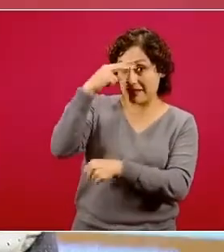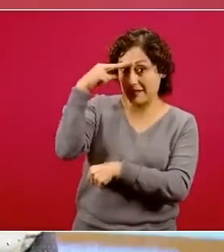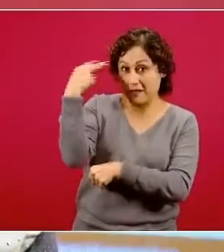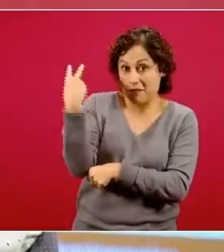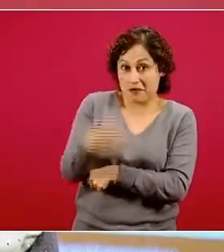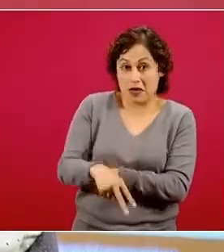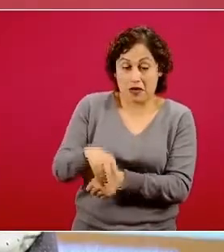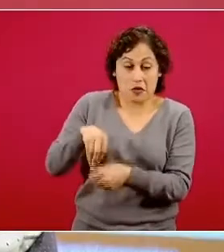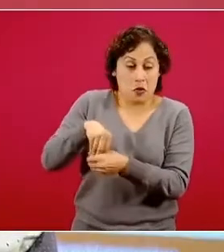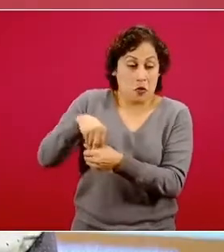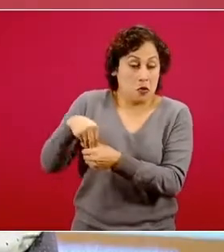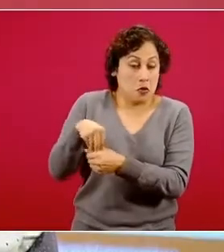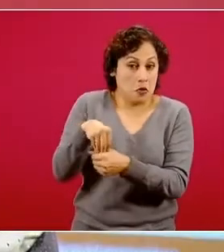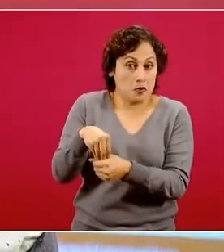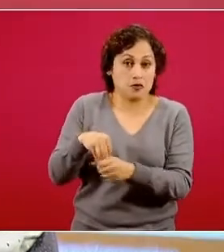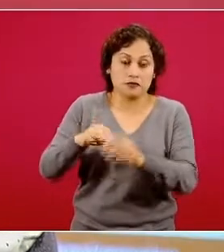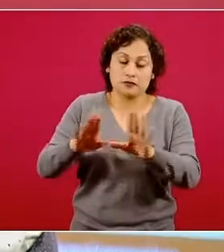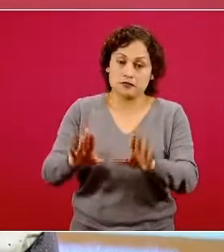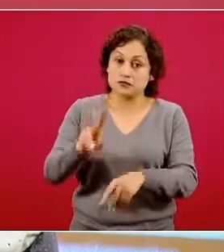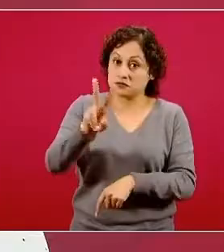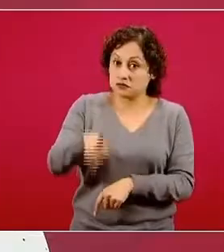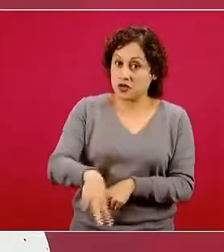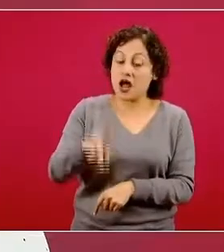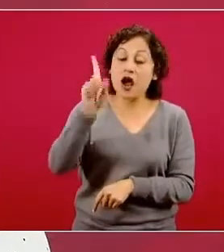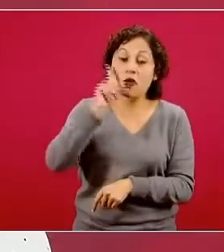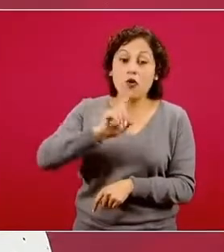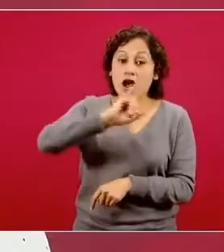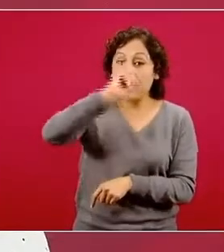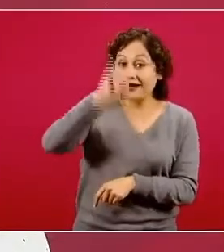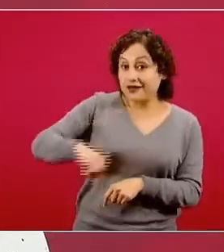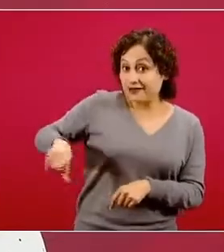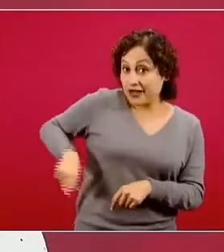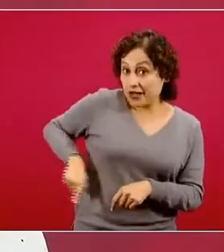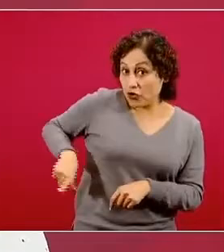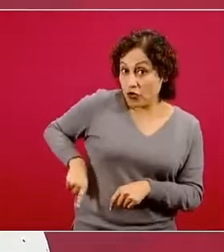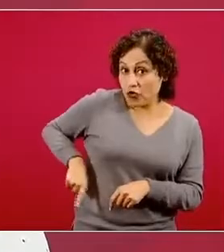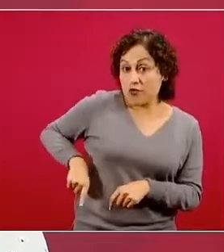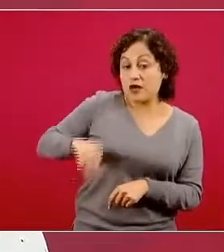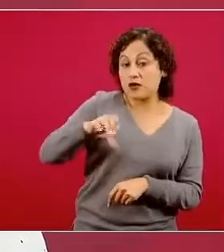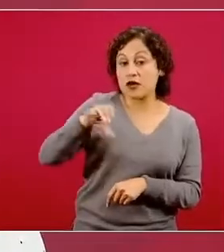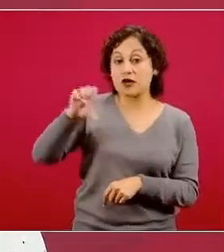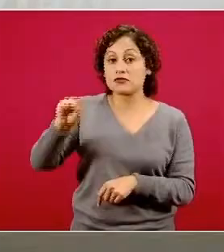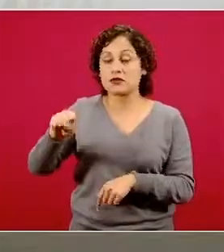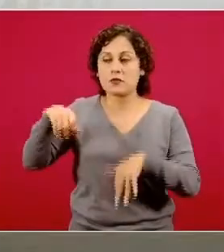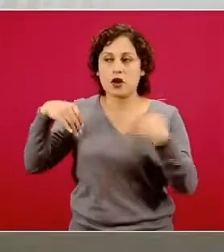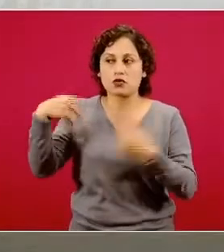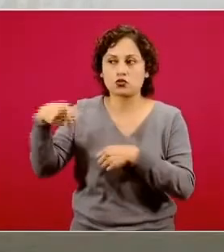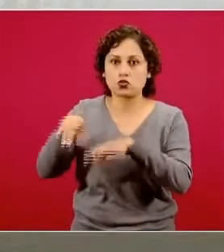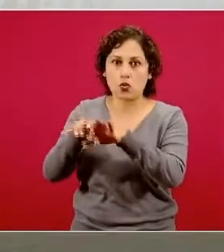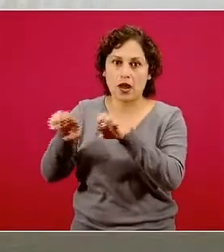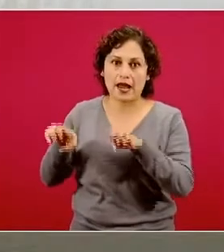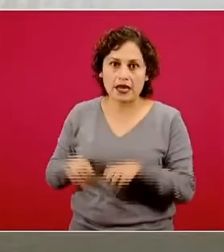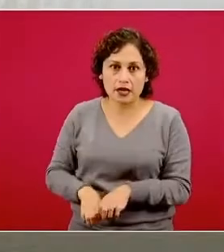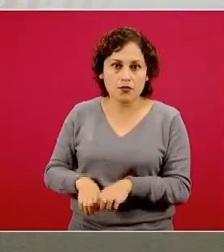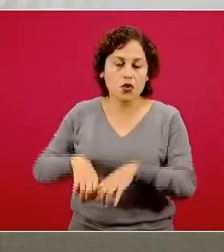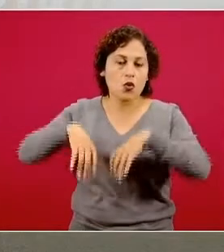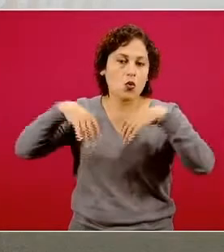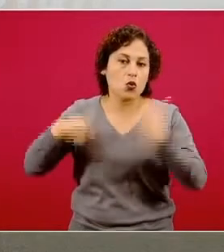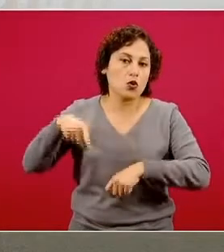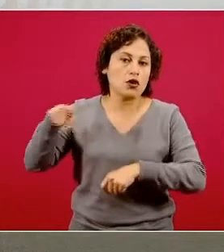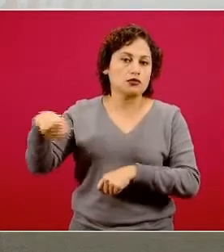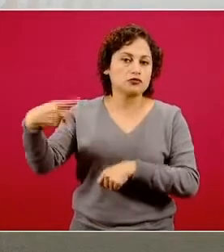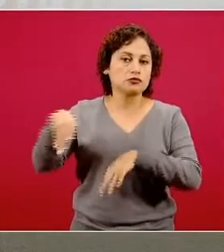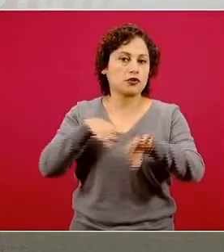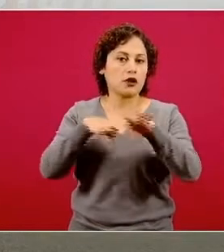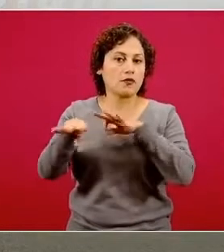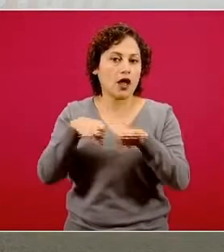La doctora Sheinbaum y su extraordinario equipo han hecho todo lo necesario para mantener a la población